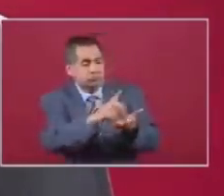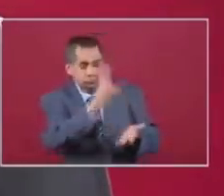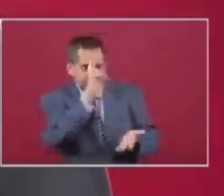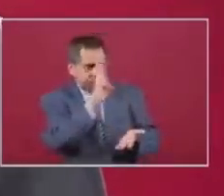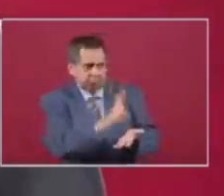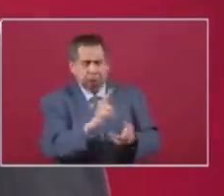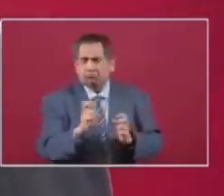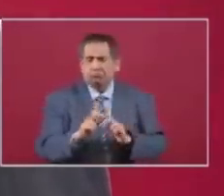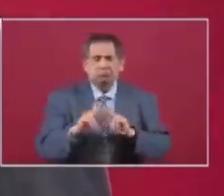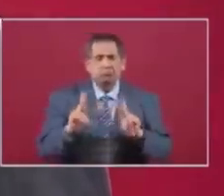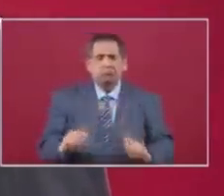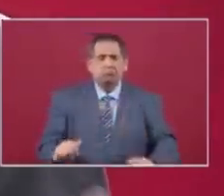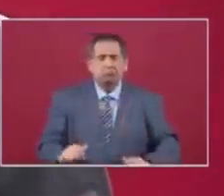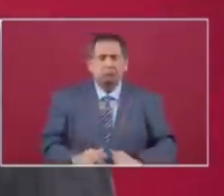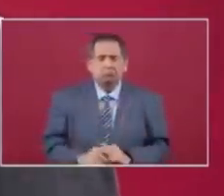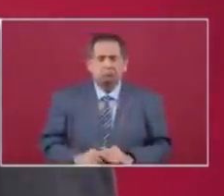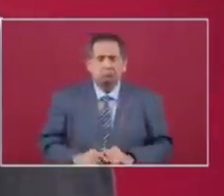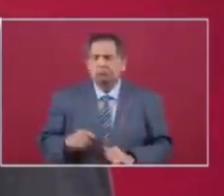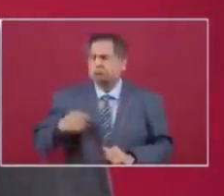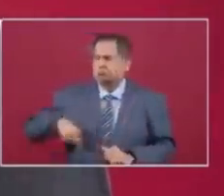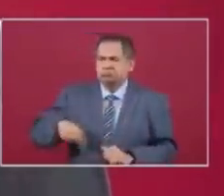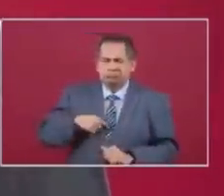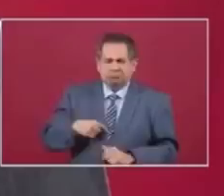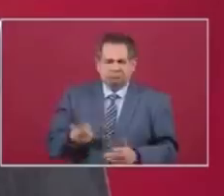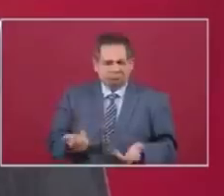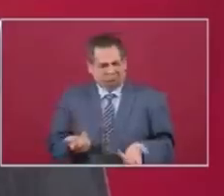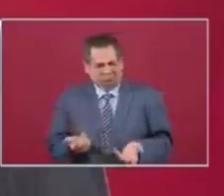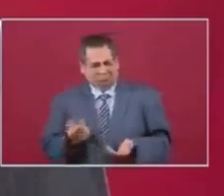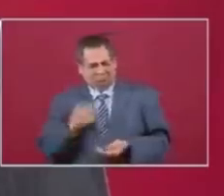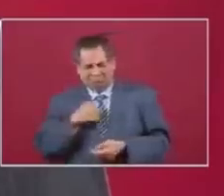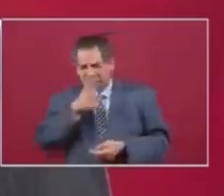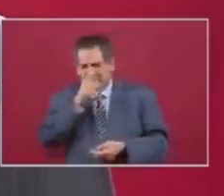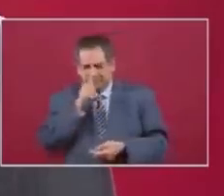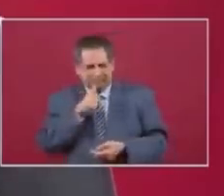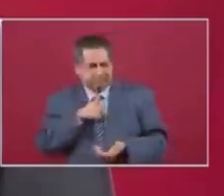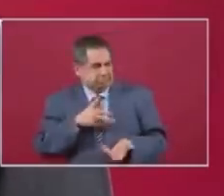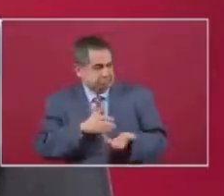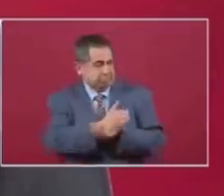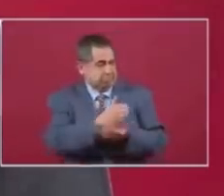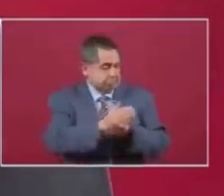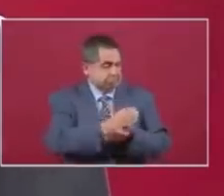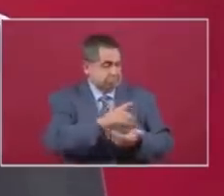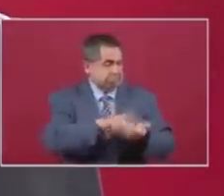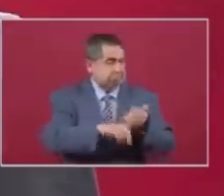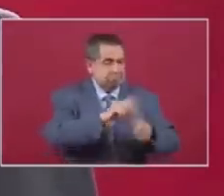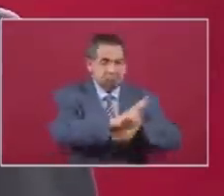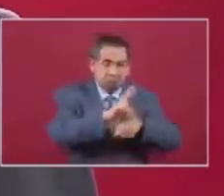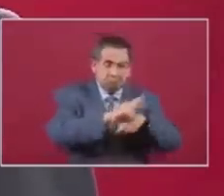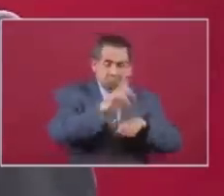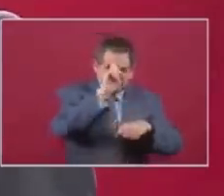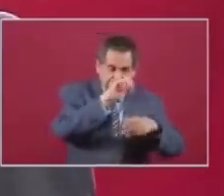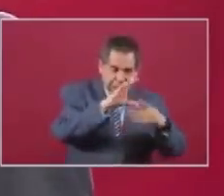Presidente. Ahora, ¿quiénes somos nosotros para